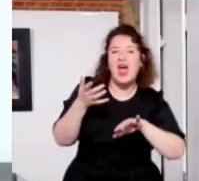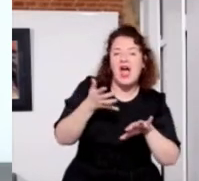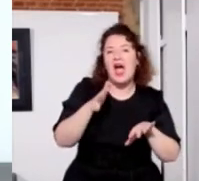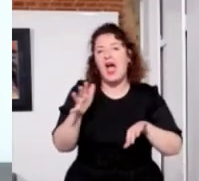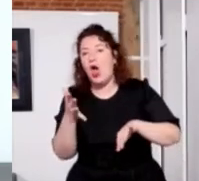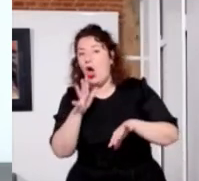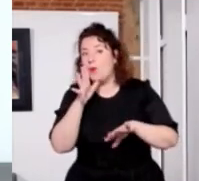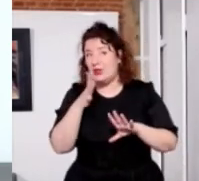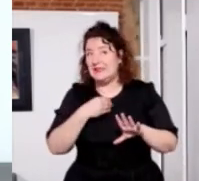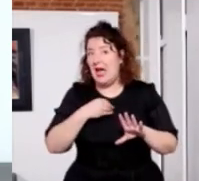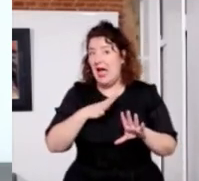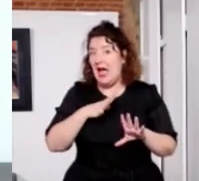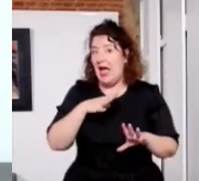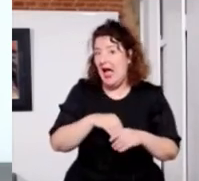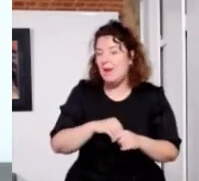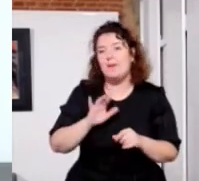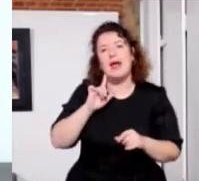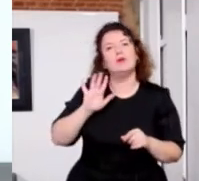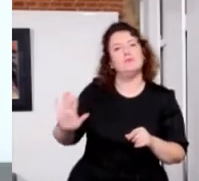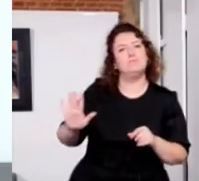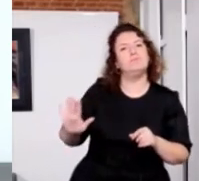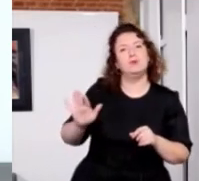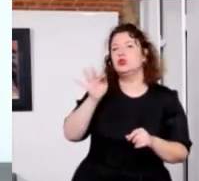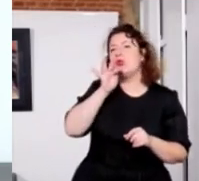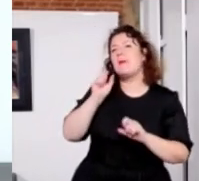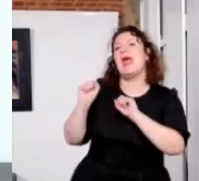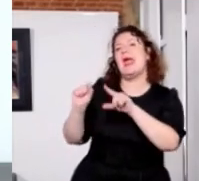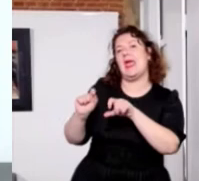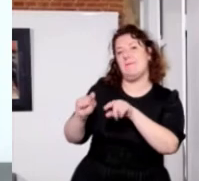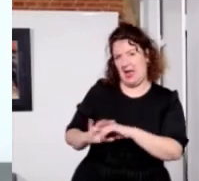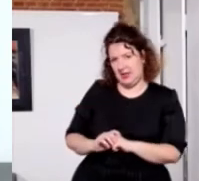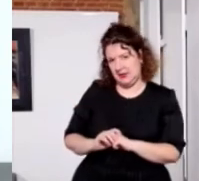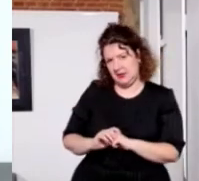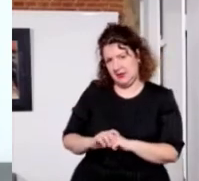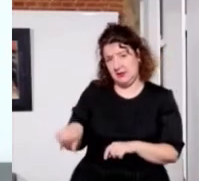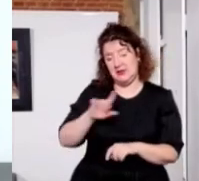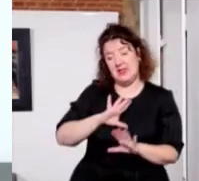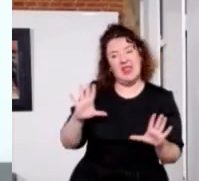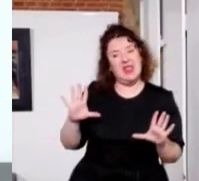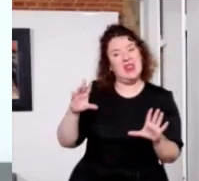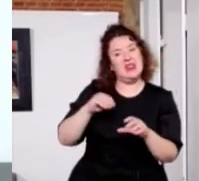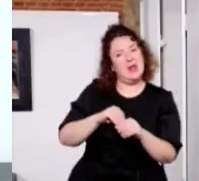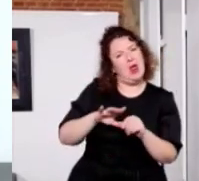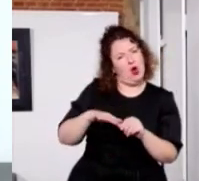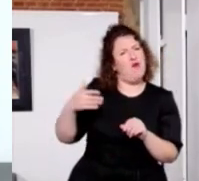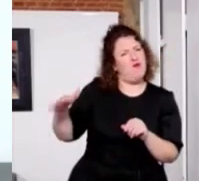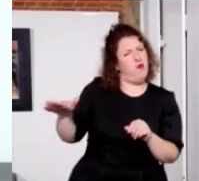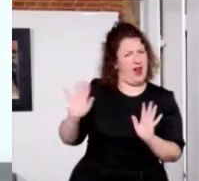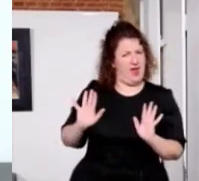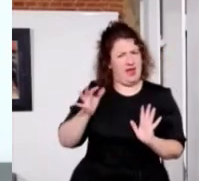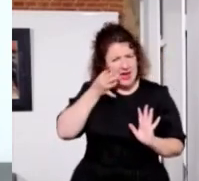estando dentro los seguimos manteniendo fuera. Y todo el esfuerzo es un mantener dentro para que se queden fuera.